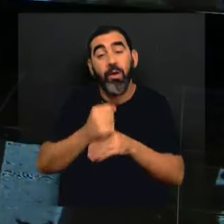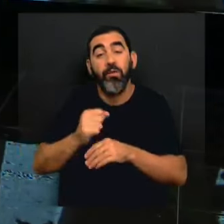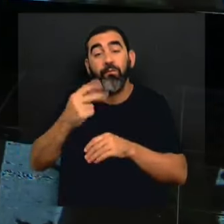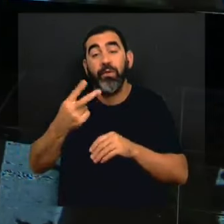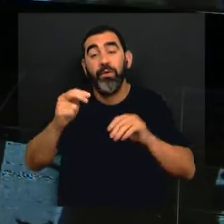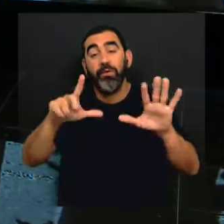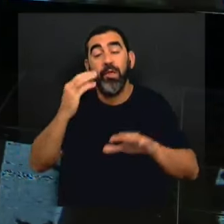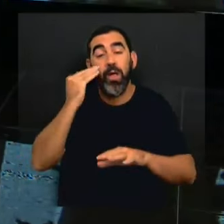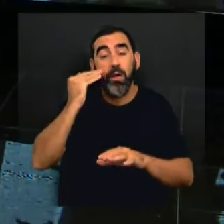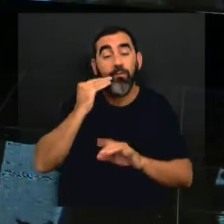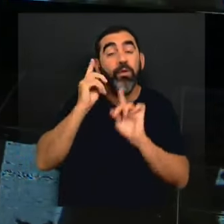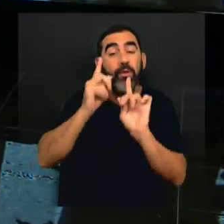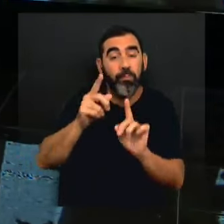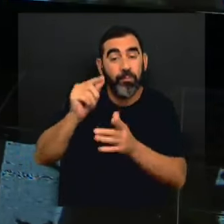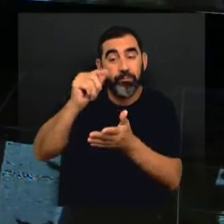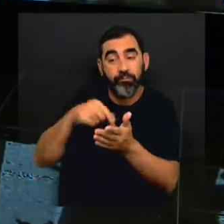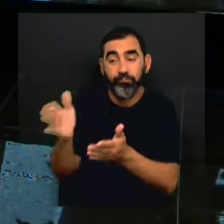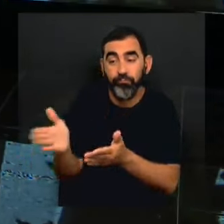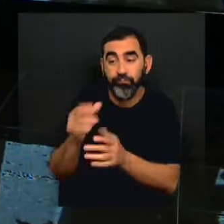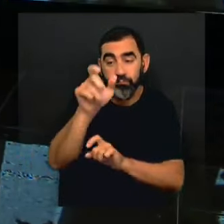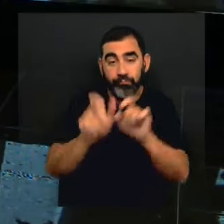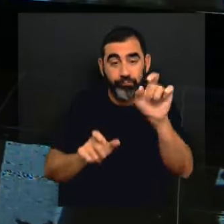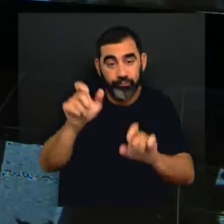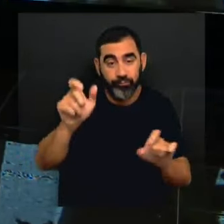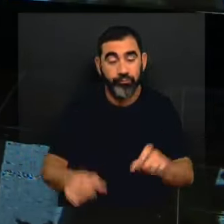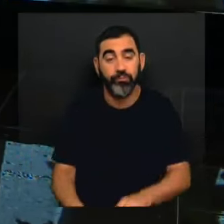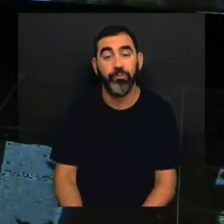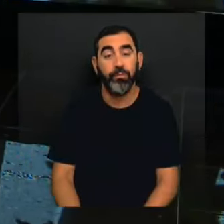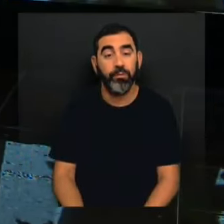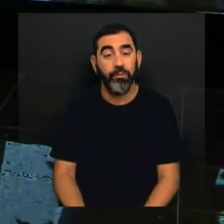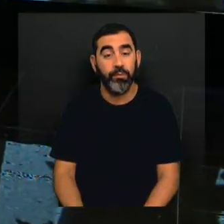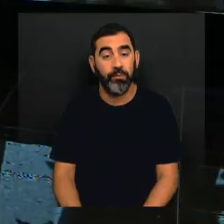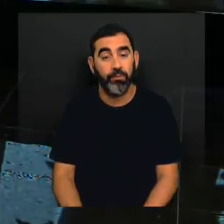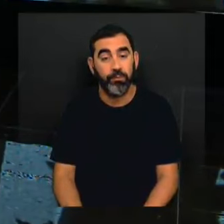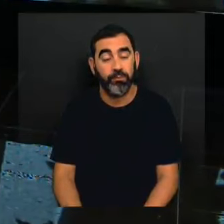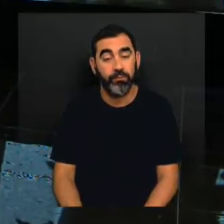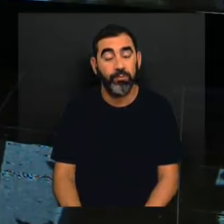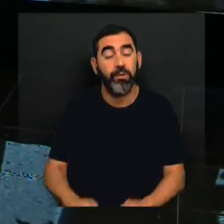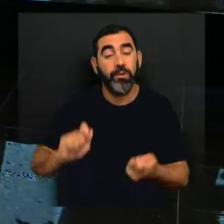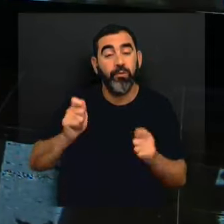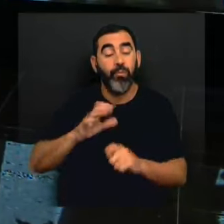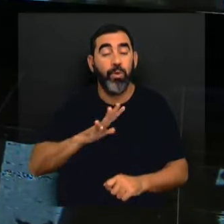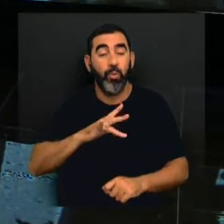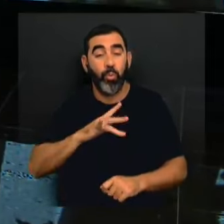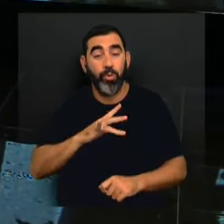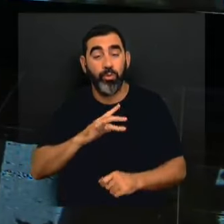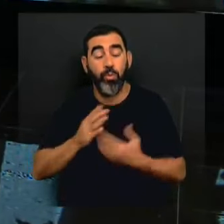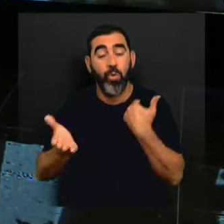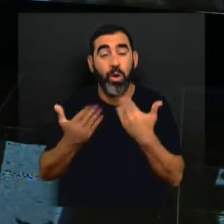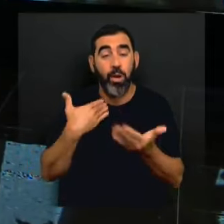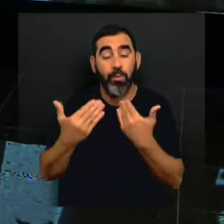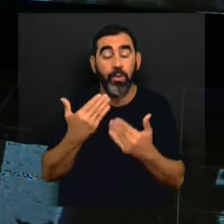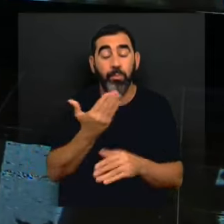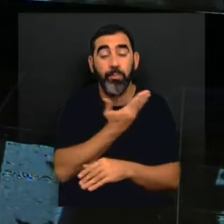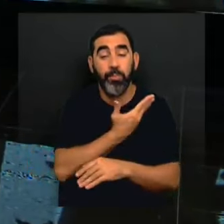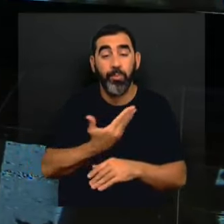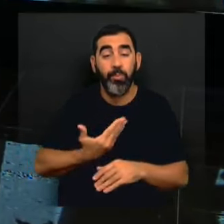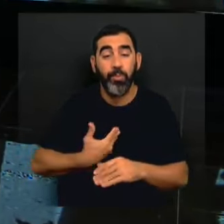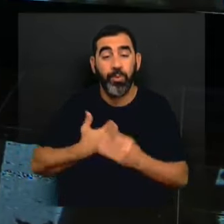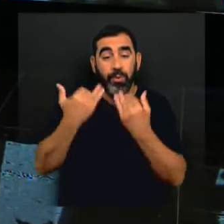abril también estuvieran allí para recoger adhesiones sobre el impacto de la Reforma jubilatoria hablamos con la presidenta de la